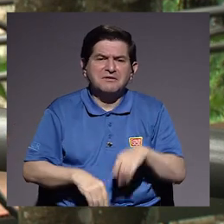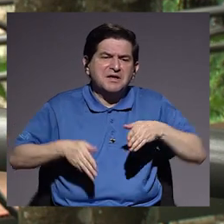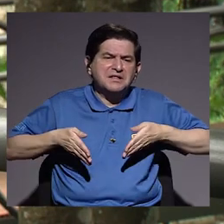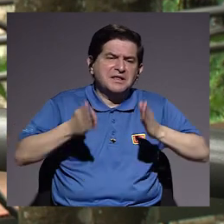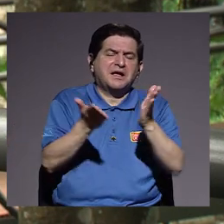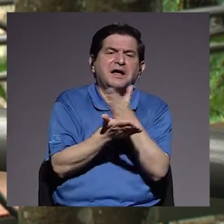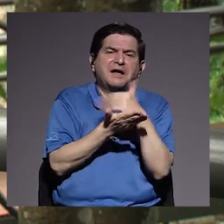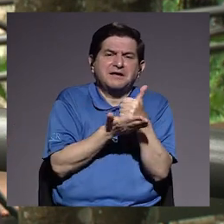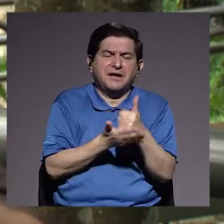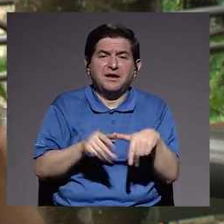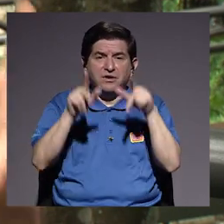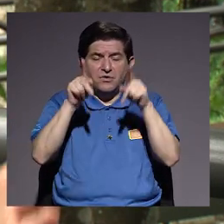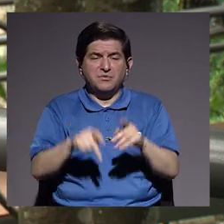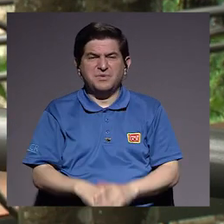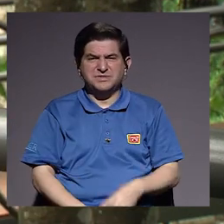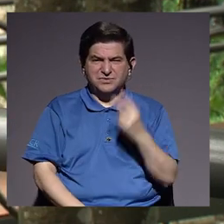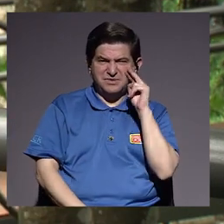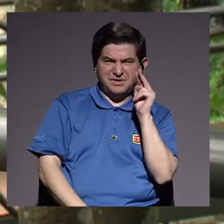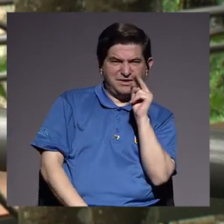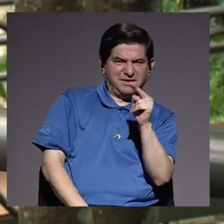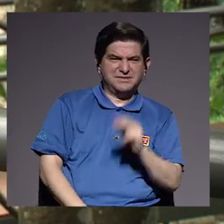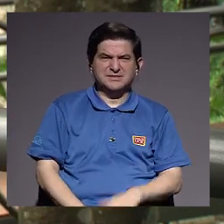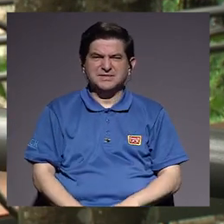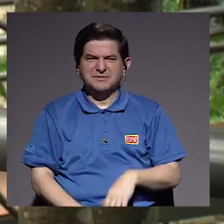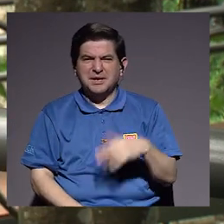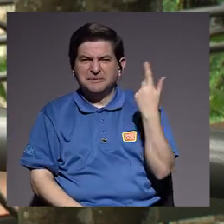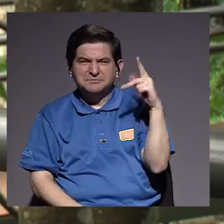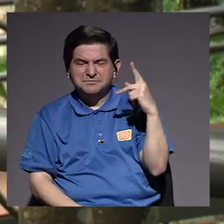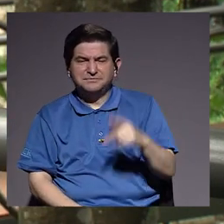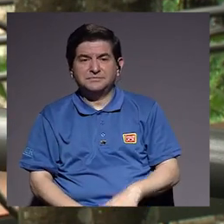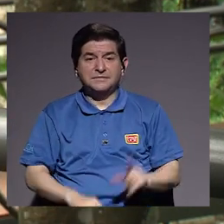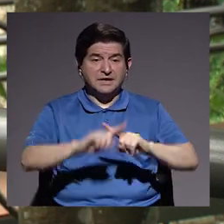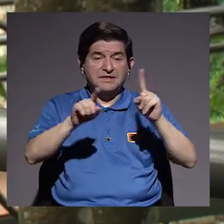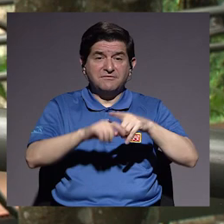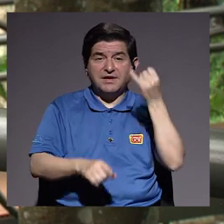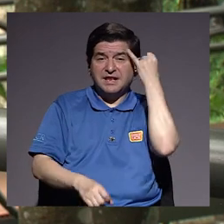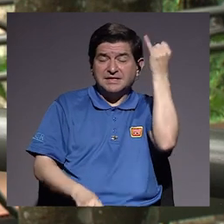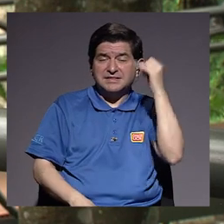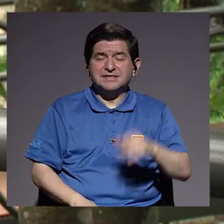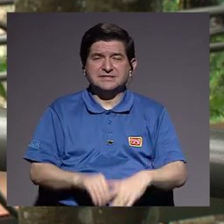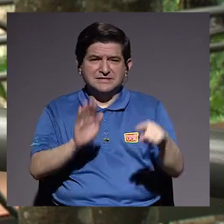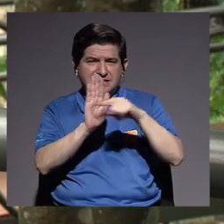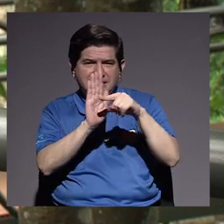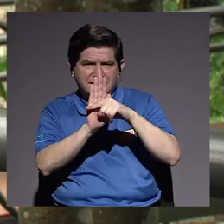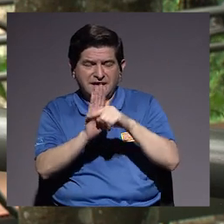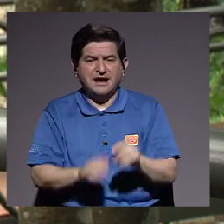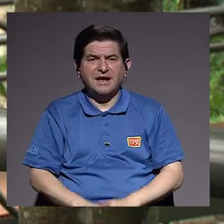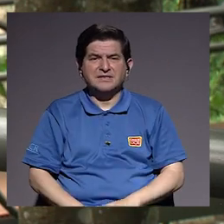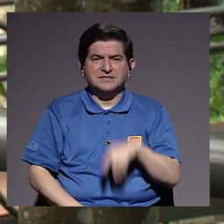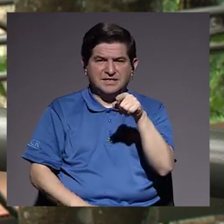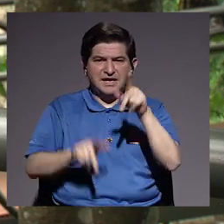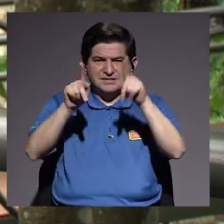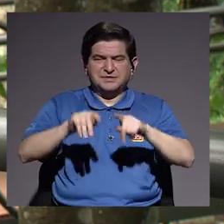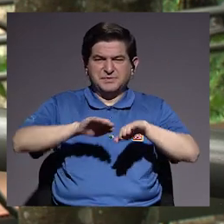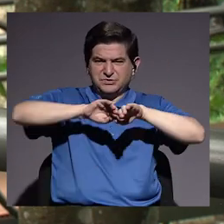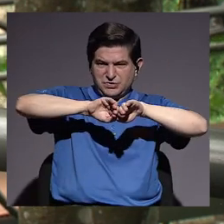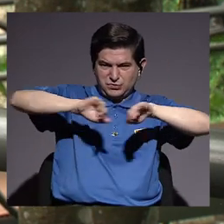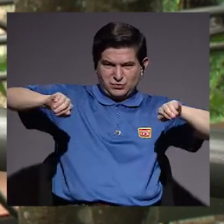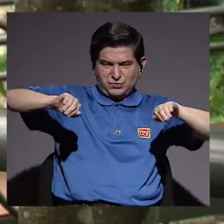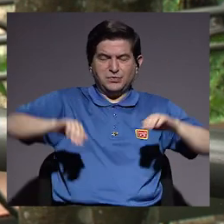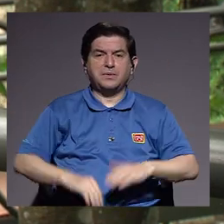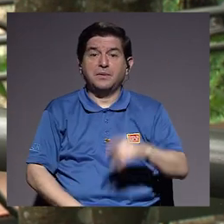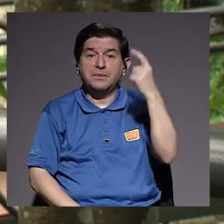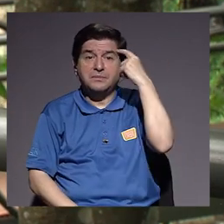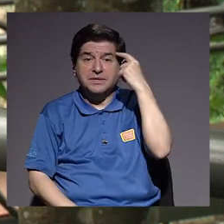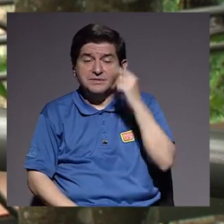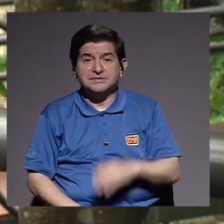te vende en la calle algo, la persona que se ve como un chata, ¿verdad? Que hay un montón y una serie de prejuicios que justamente lo que hacen es marginalizarlos. Hay que pensar, por